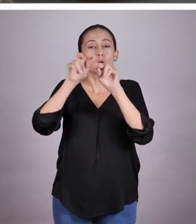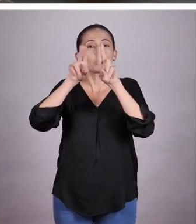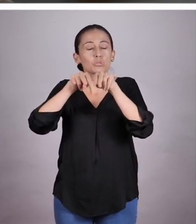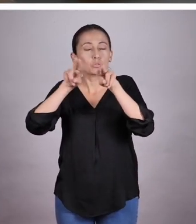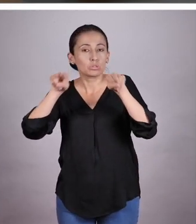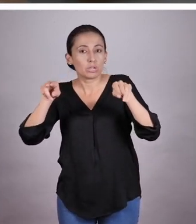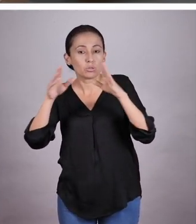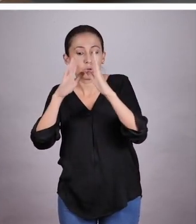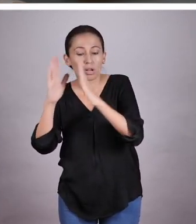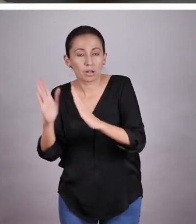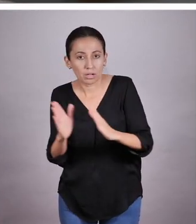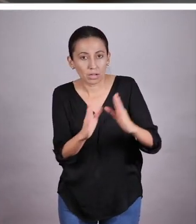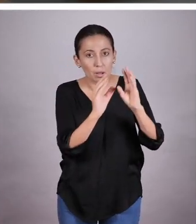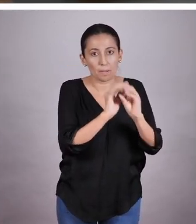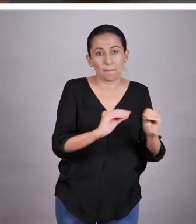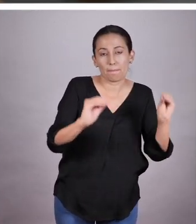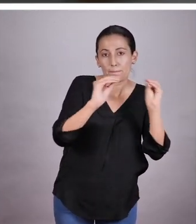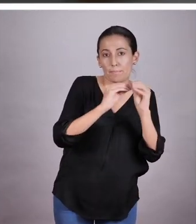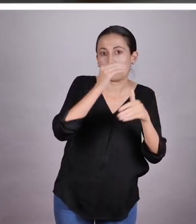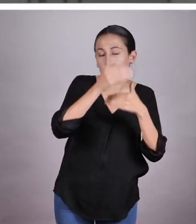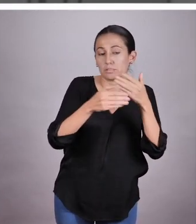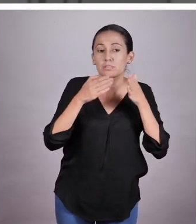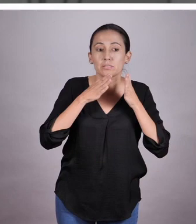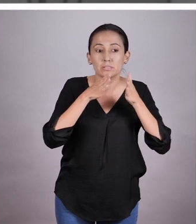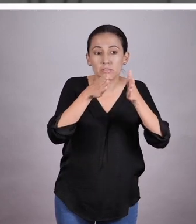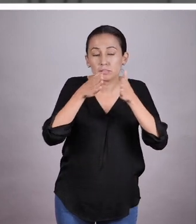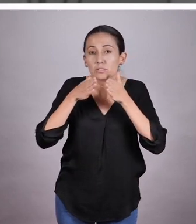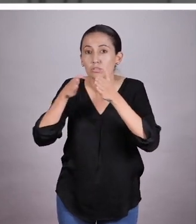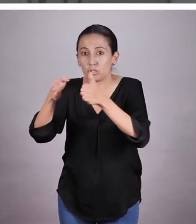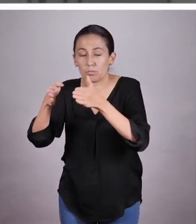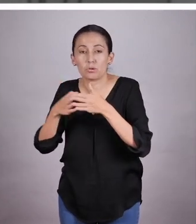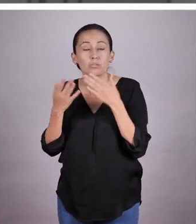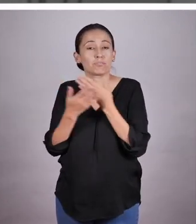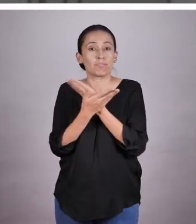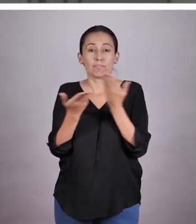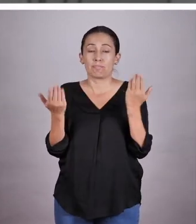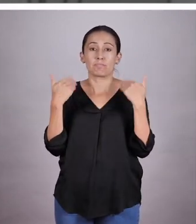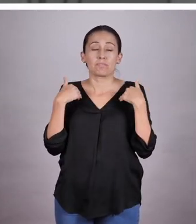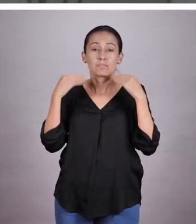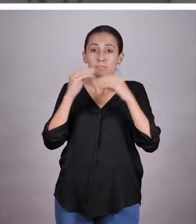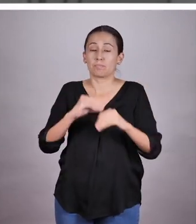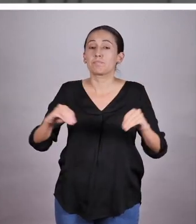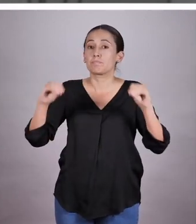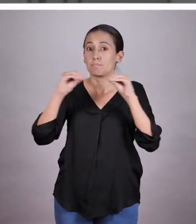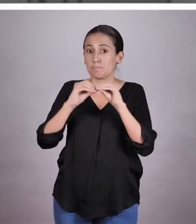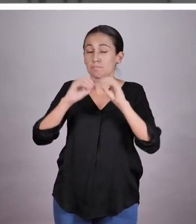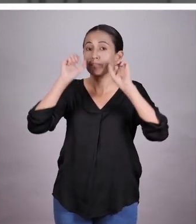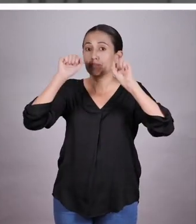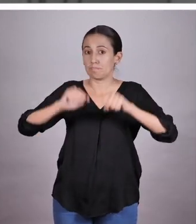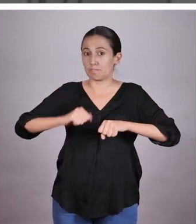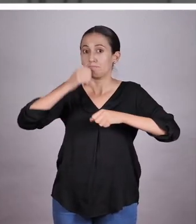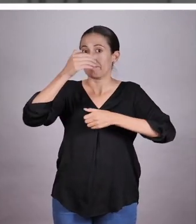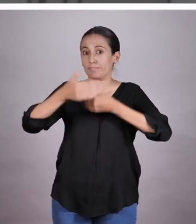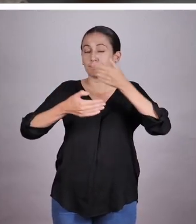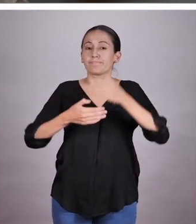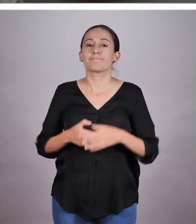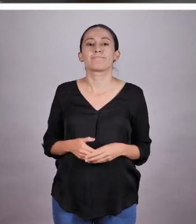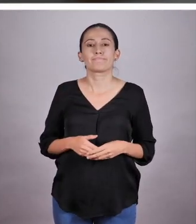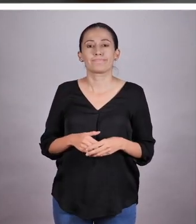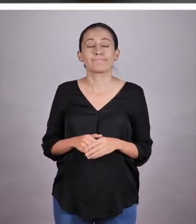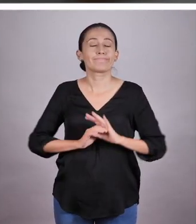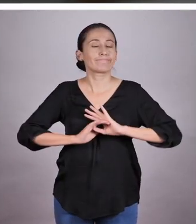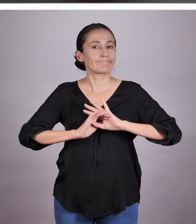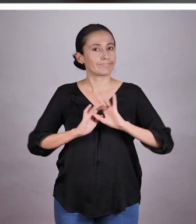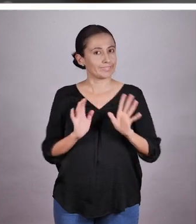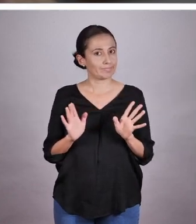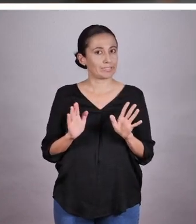materias primas para producir más y distribuir más, lo que finalmente resulta en mayor cantidad de residuos y desechos. En